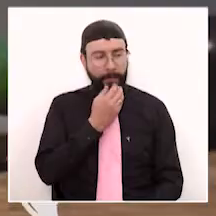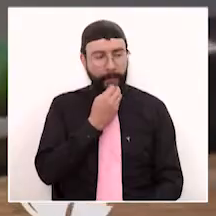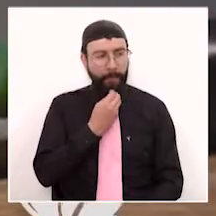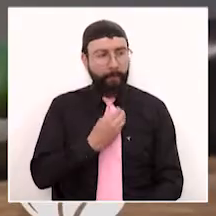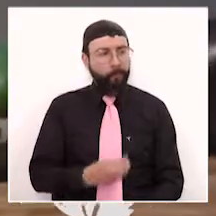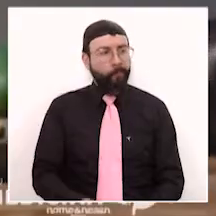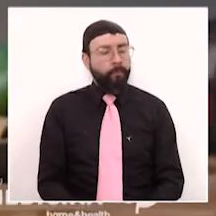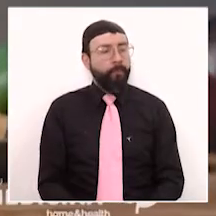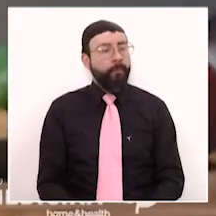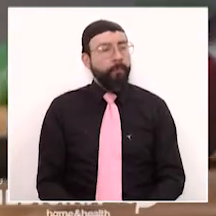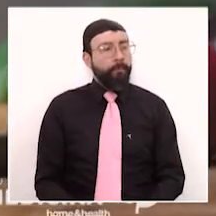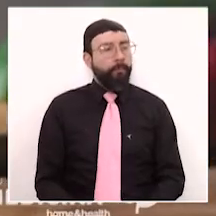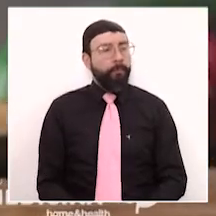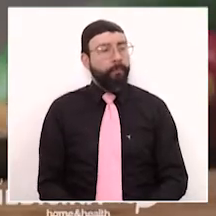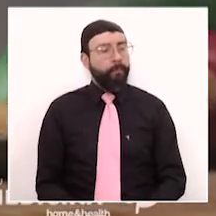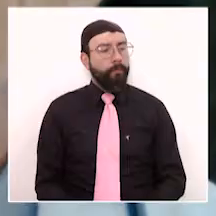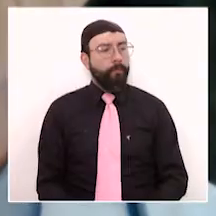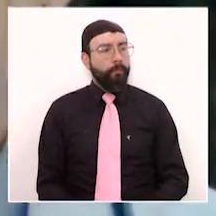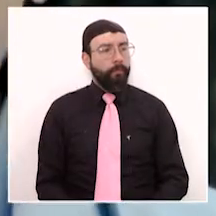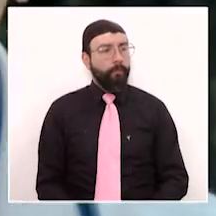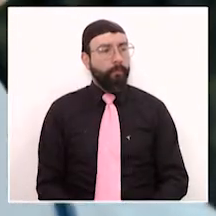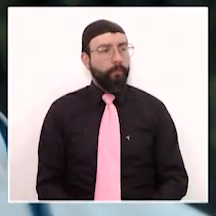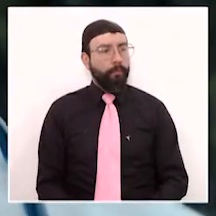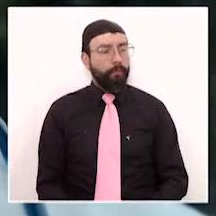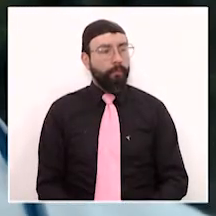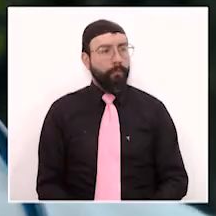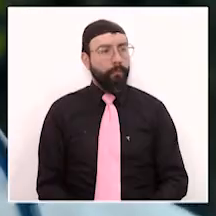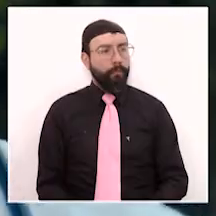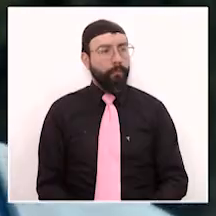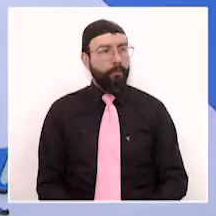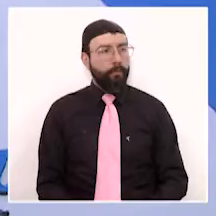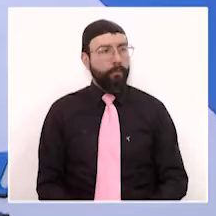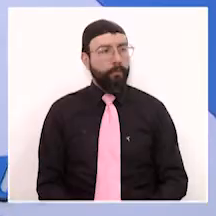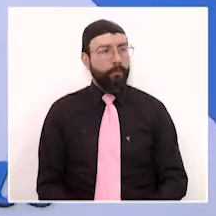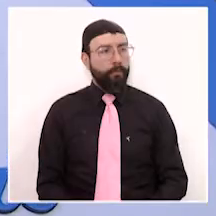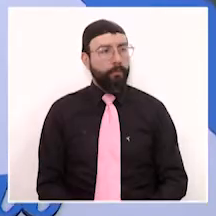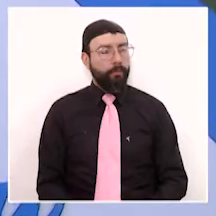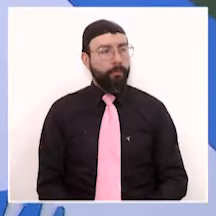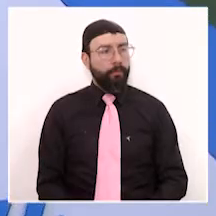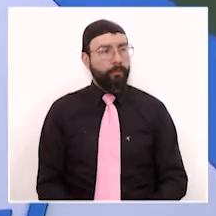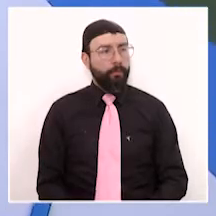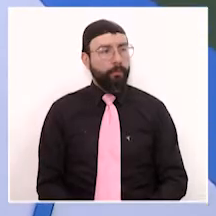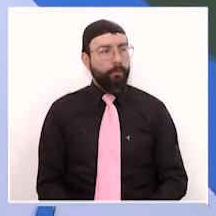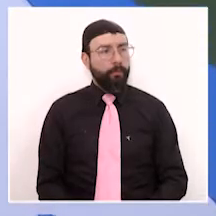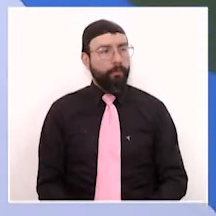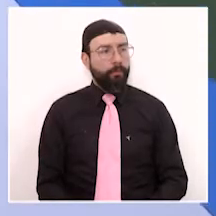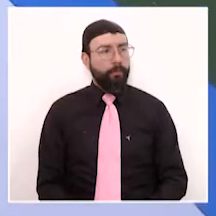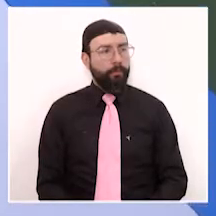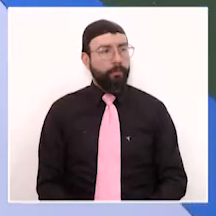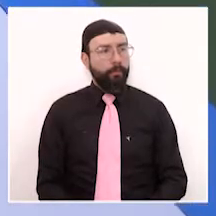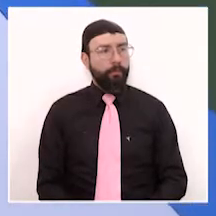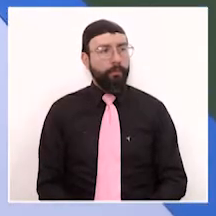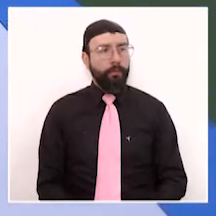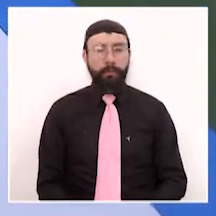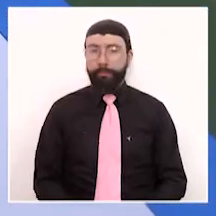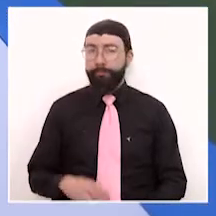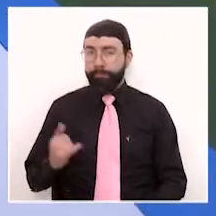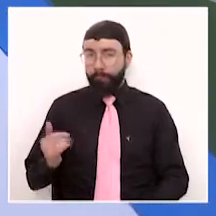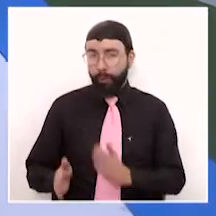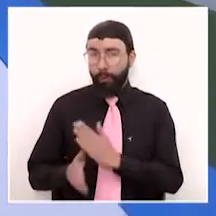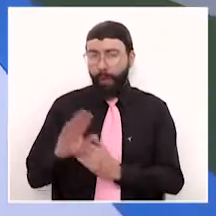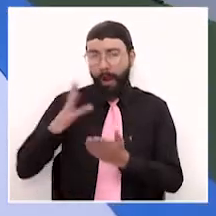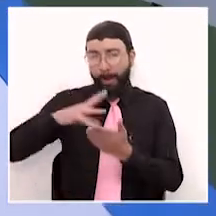Quemador de grasa para consumir en la mañana y en la noche, la alternativa más saludable. Y continuamos aprendiendo en Conexión